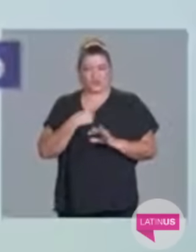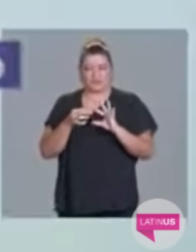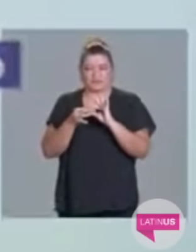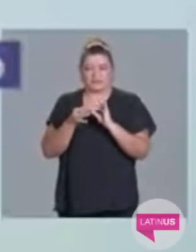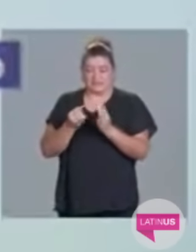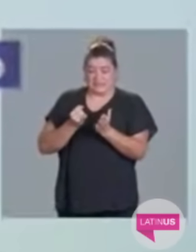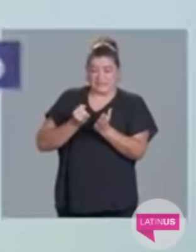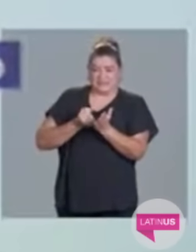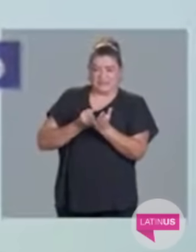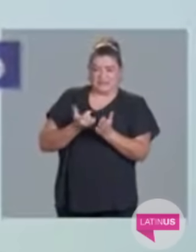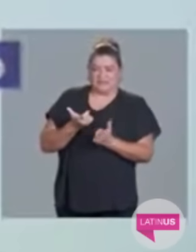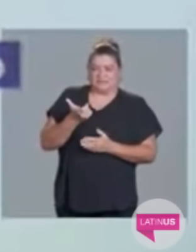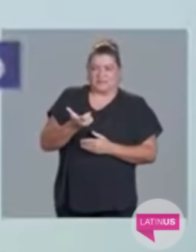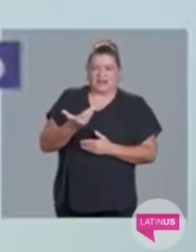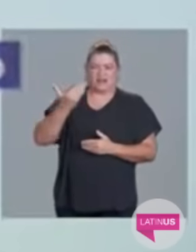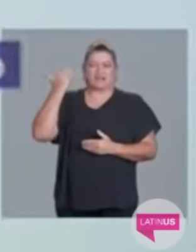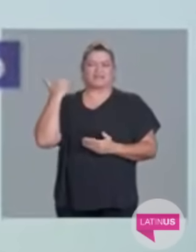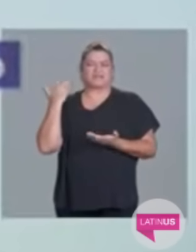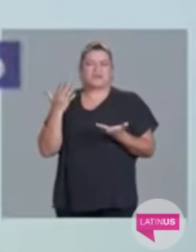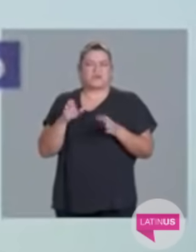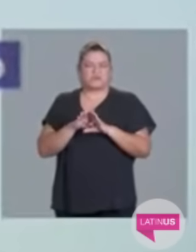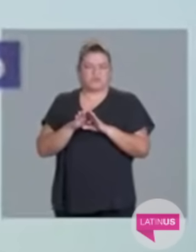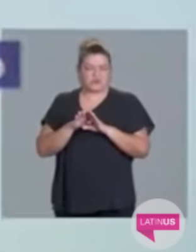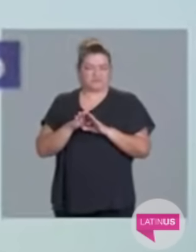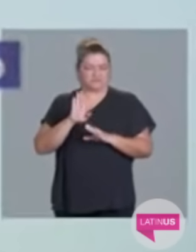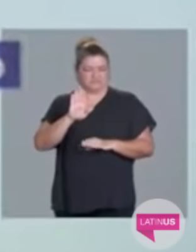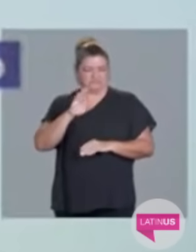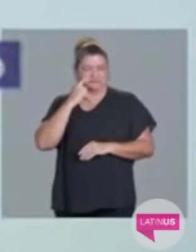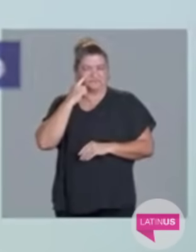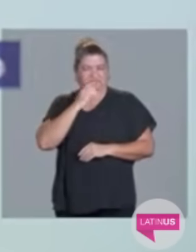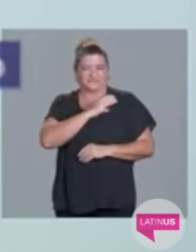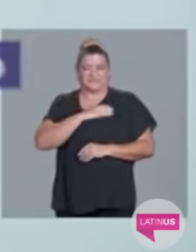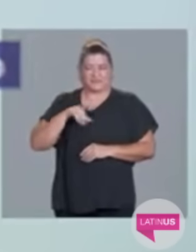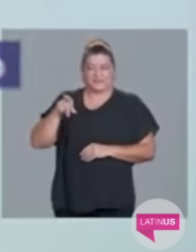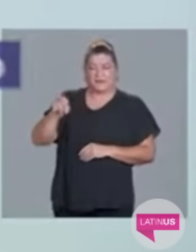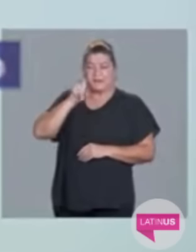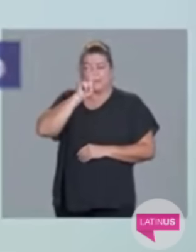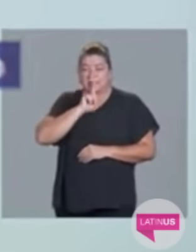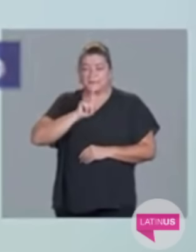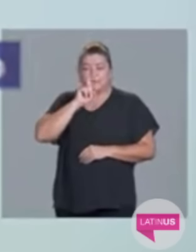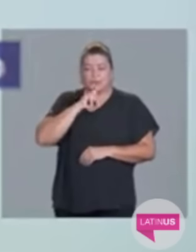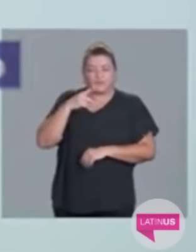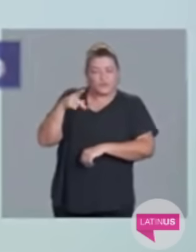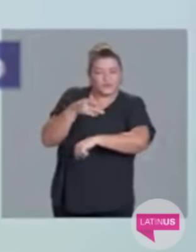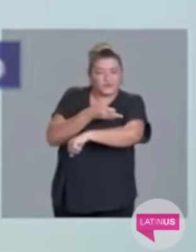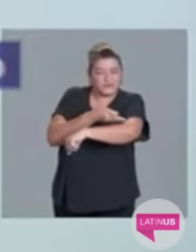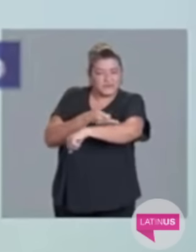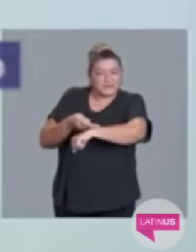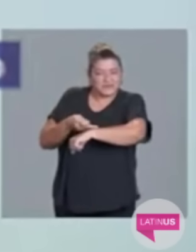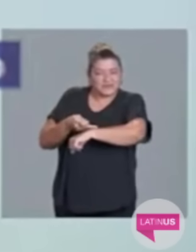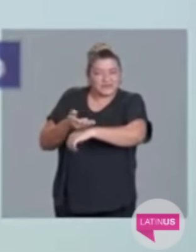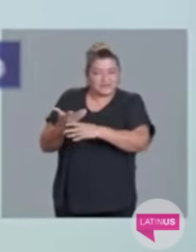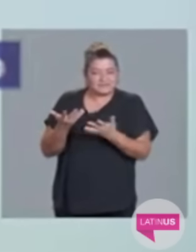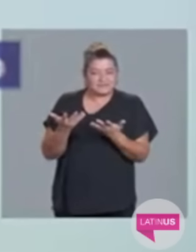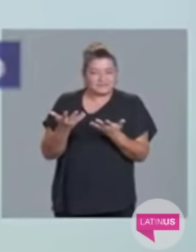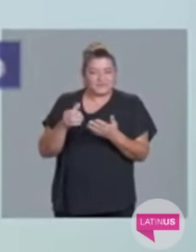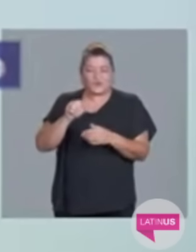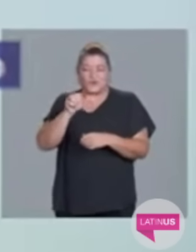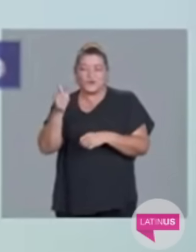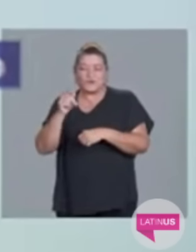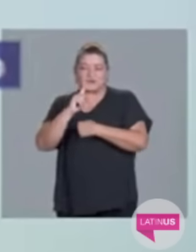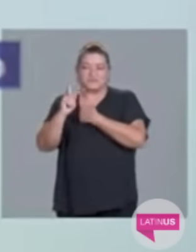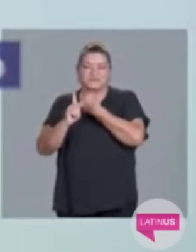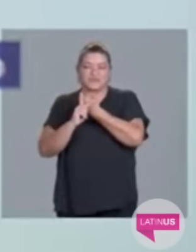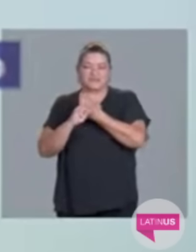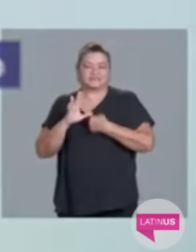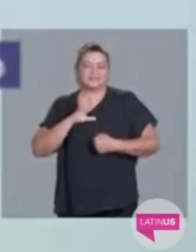pasado debate le pregunté a la candidata de las mentiras si su familia tenía o no cuentas en paraísos Fiscales me dijo